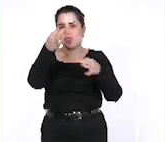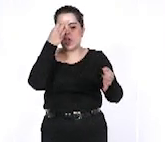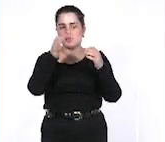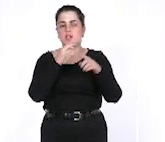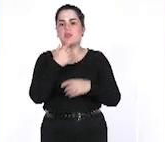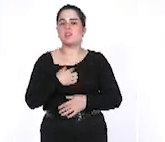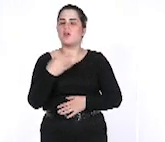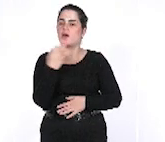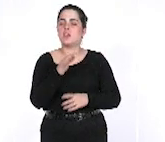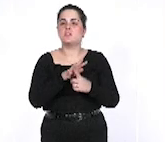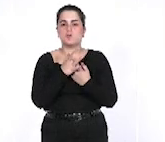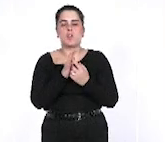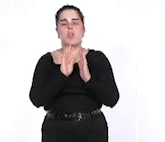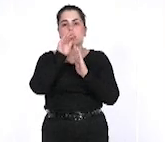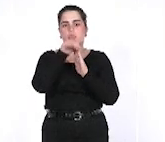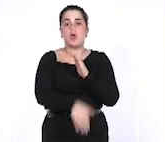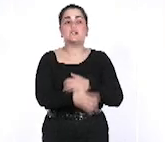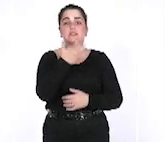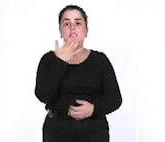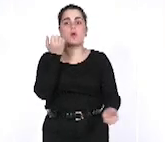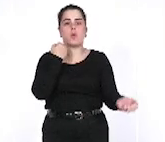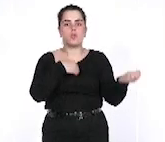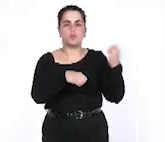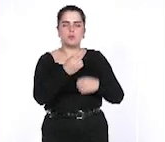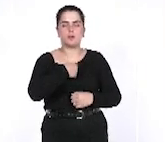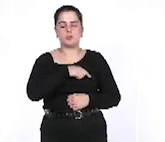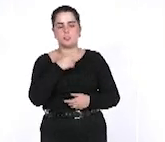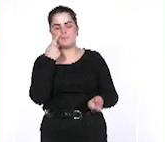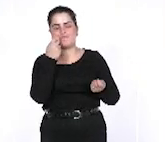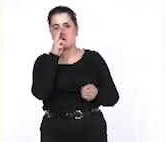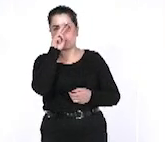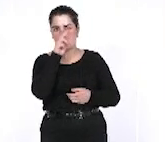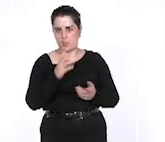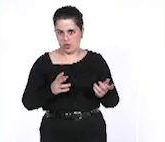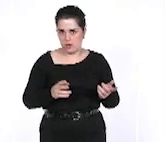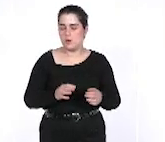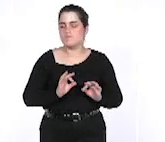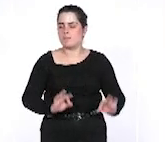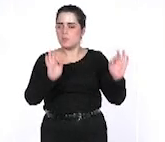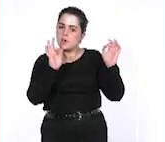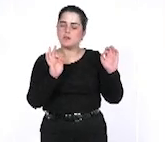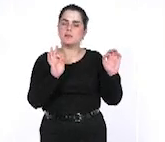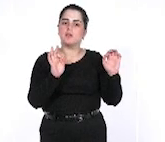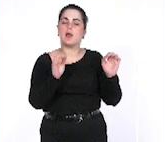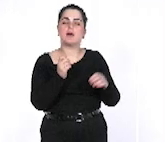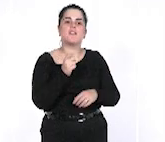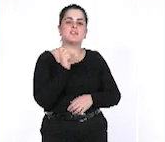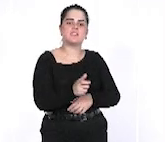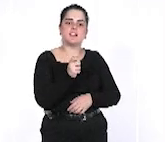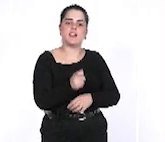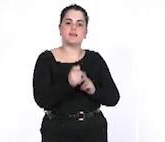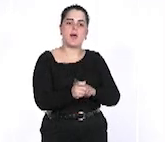descenso significativo en aquellas conductas que nos preocupan sobre todo eh vemos un descenso en la frecuencia